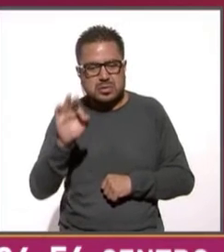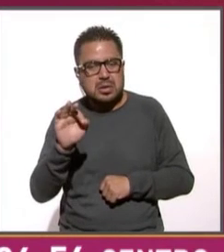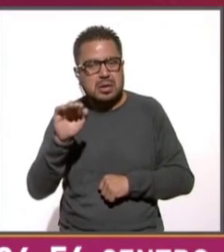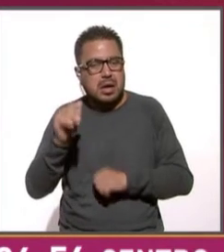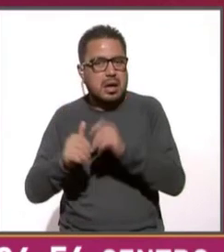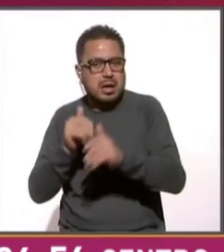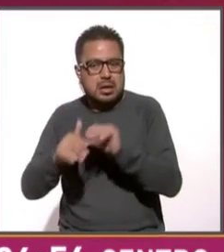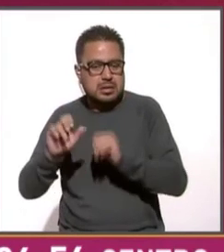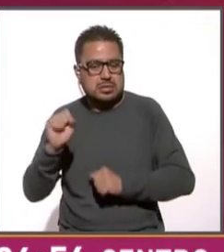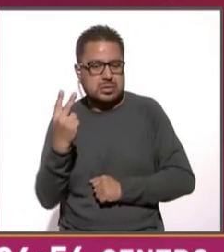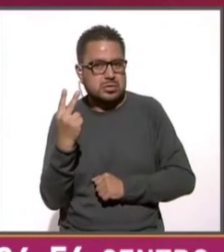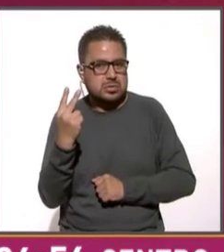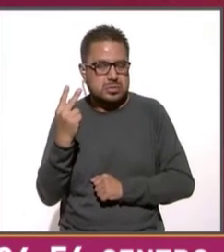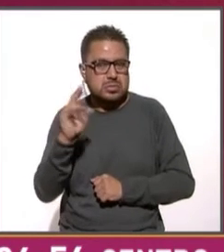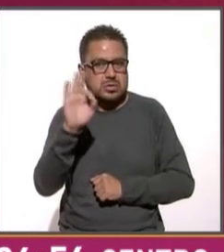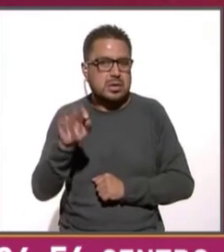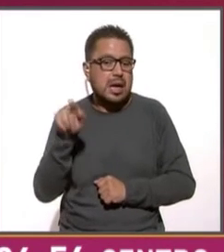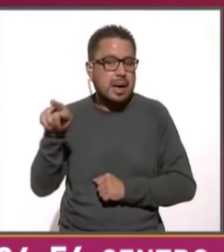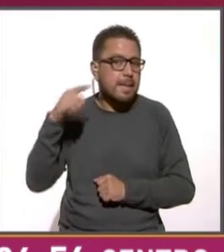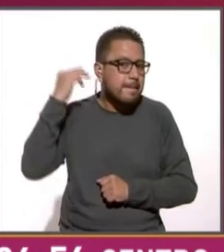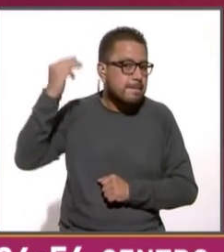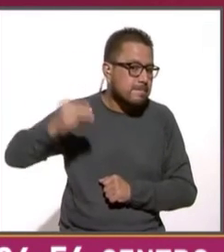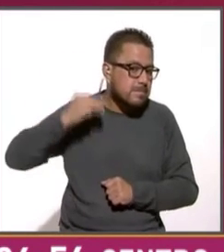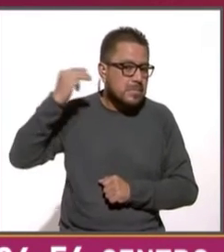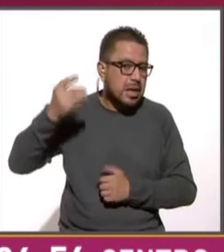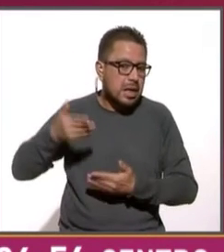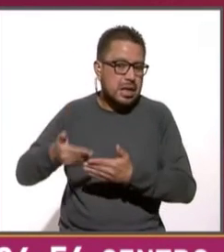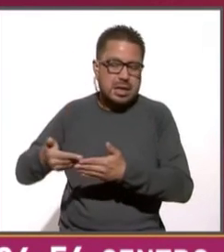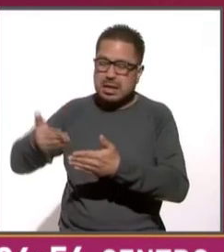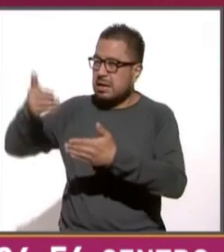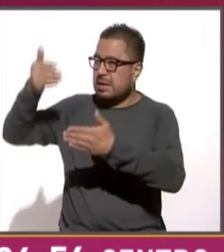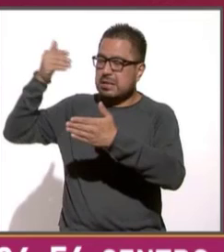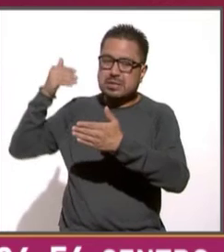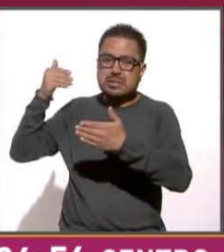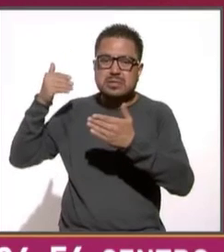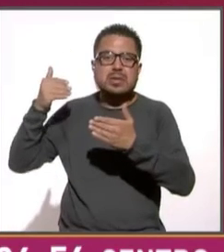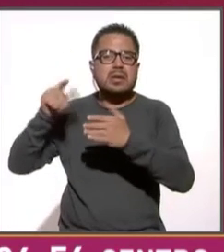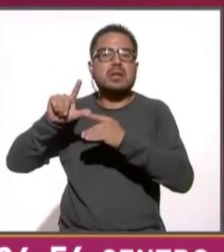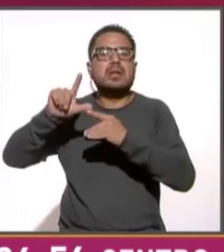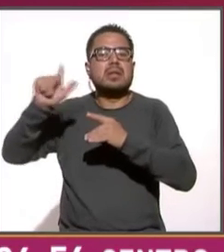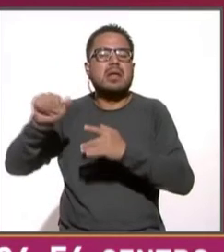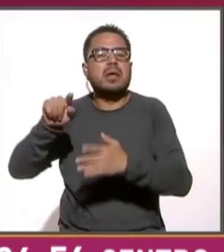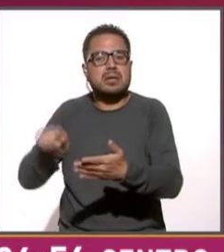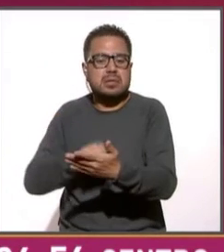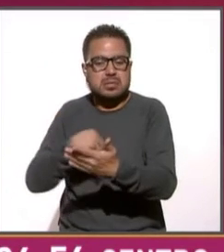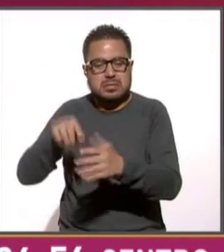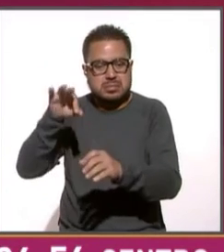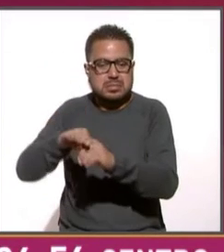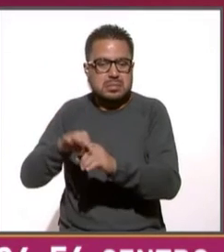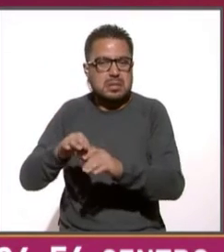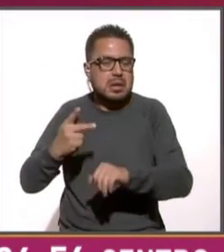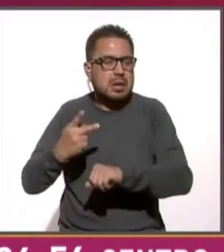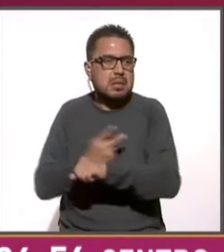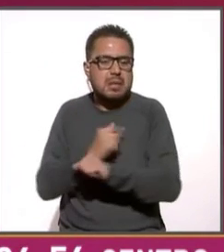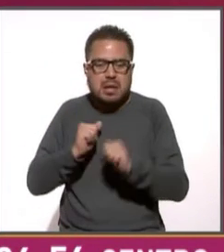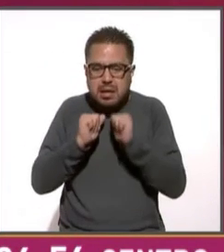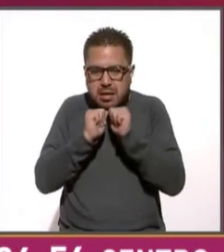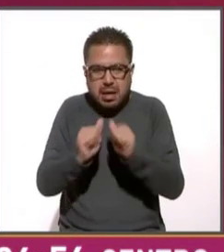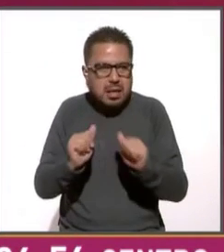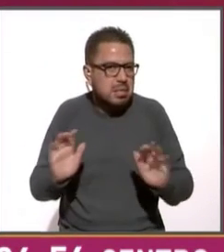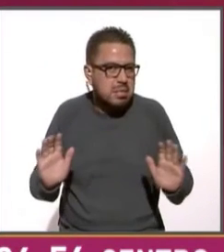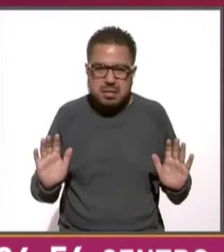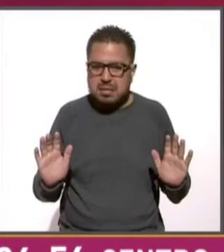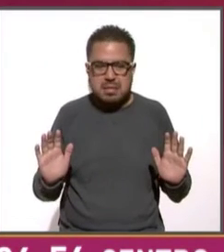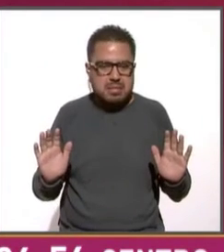pero fíjate, este es desde marzo. Desde marzo. Llegamos a la elección y no pasa nada,